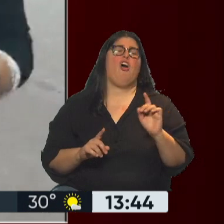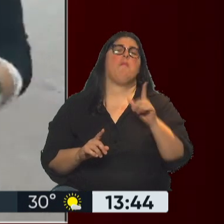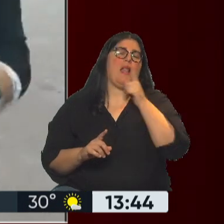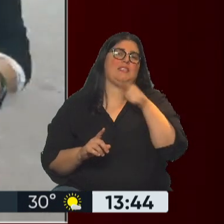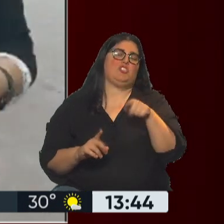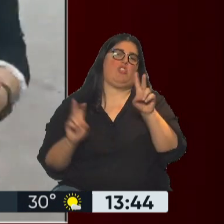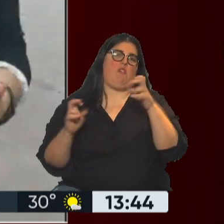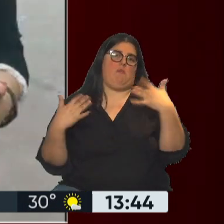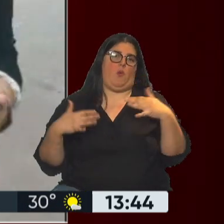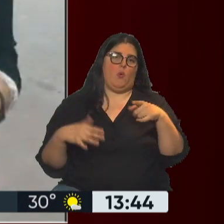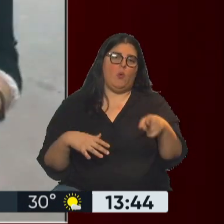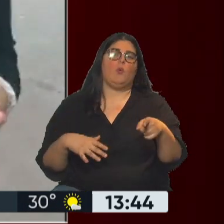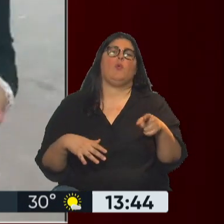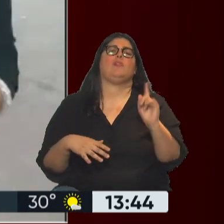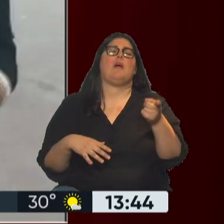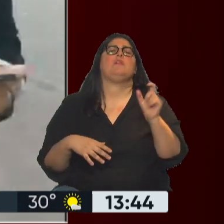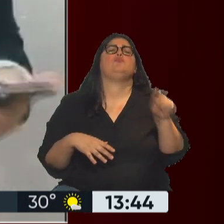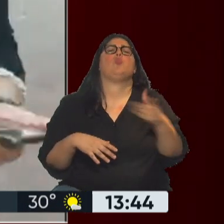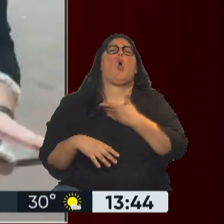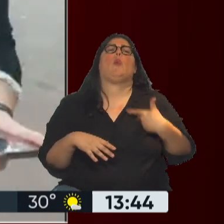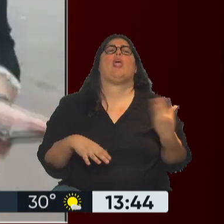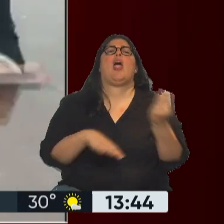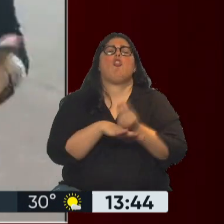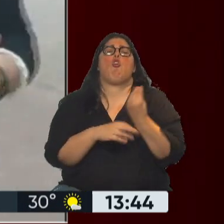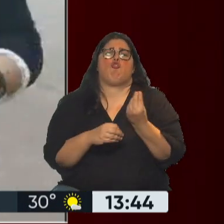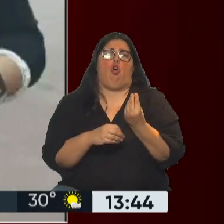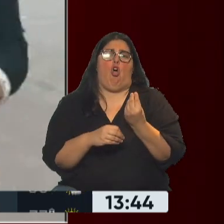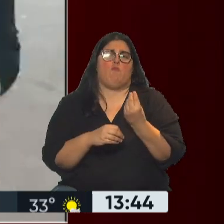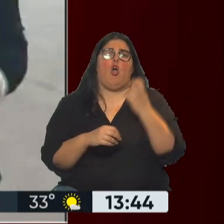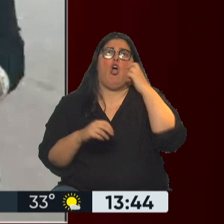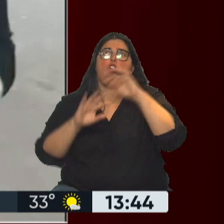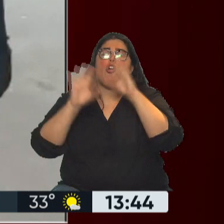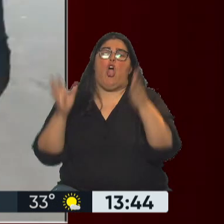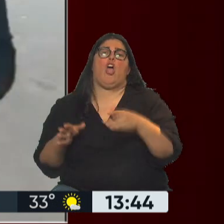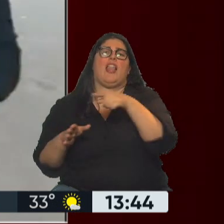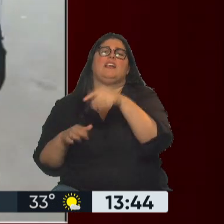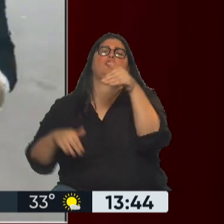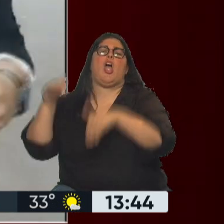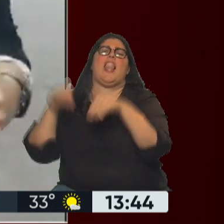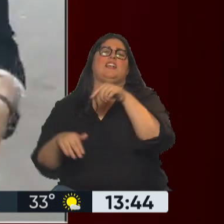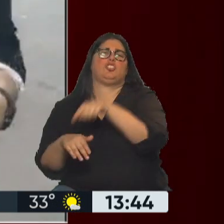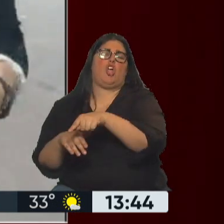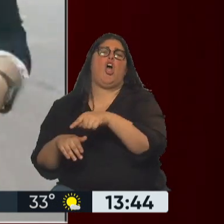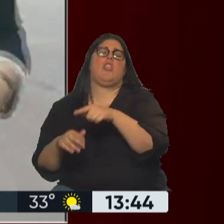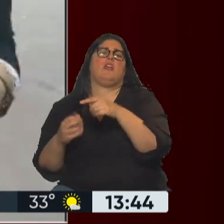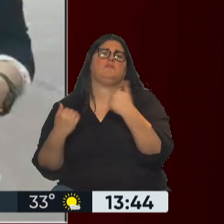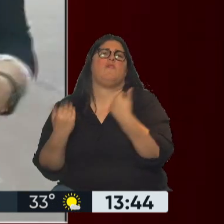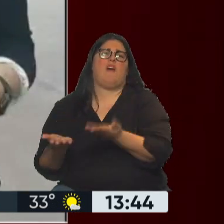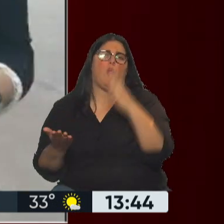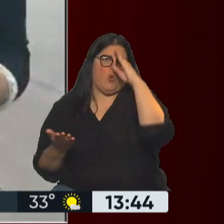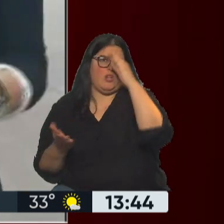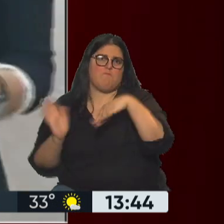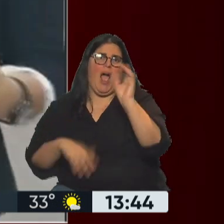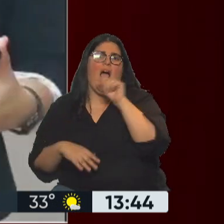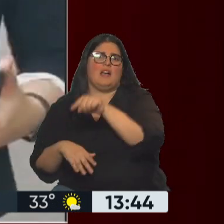tema, también cómo va a llevar adelante su gobierno, ¿no? Una elección legislativa que fue muy buena también para el bolsonarismo, por un lado, y por otro